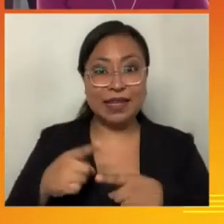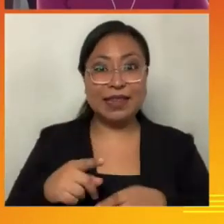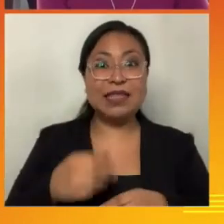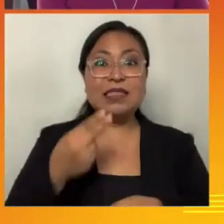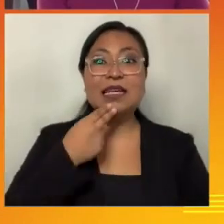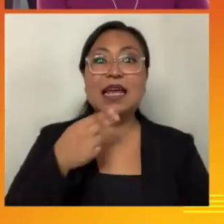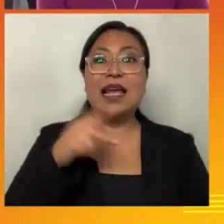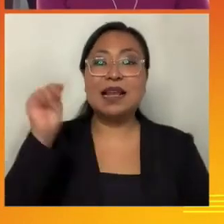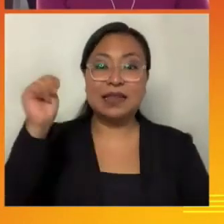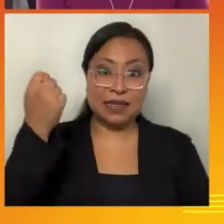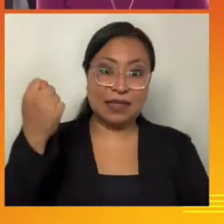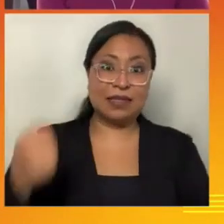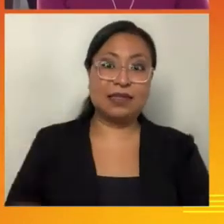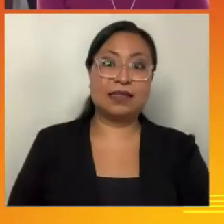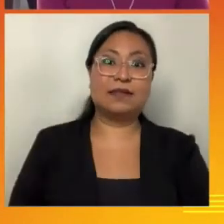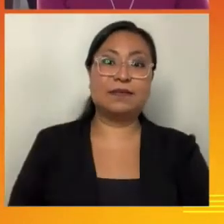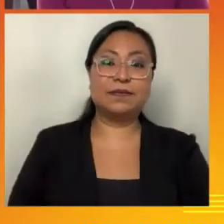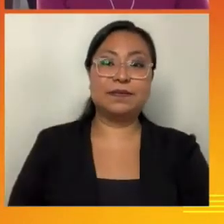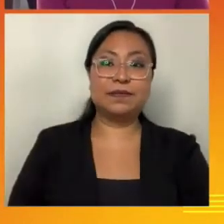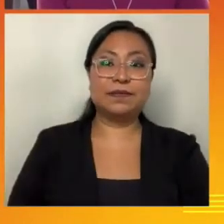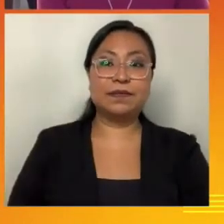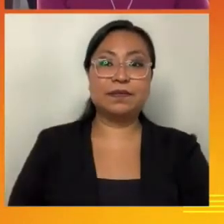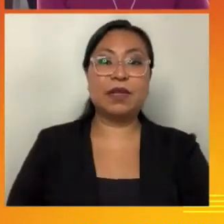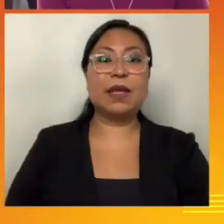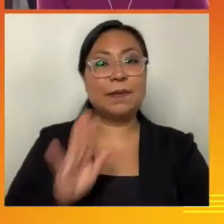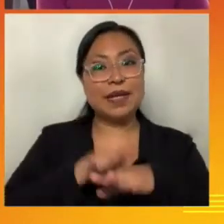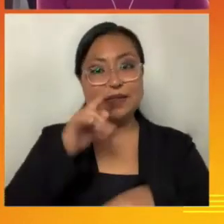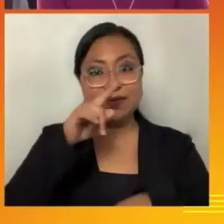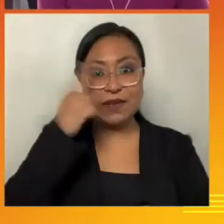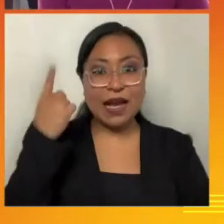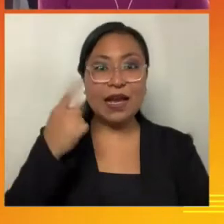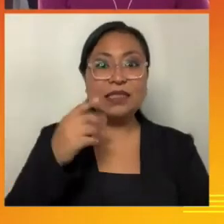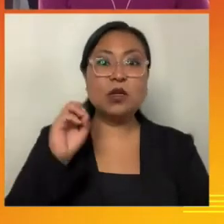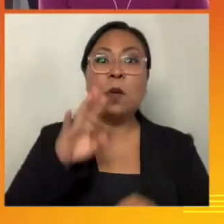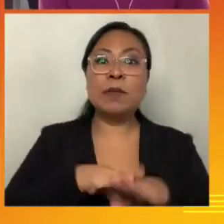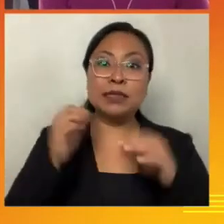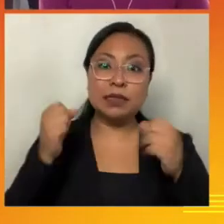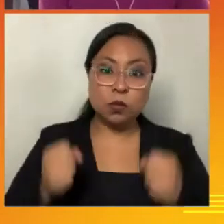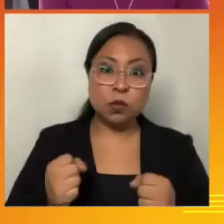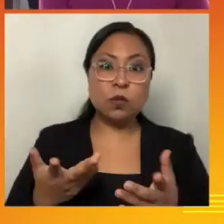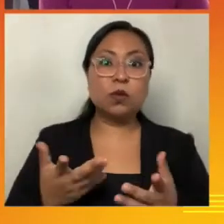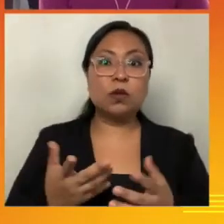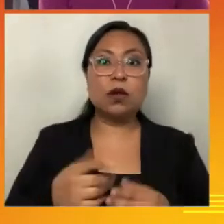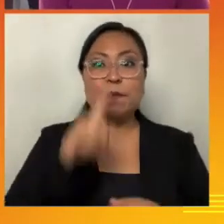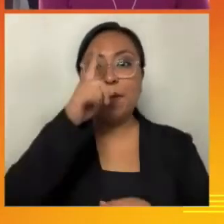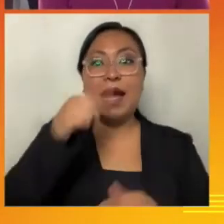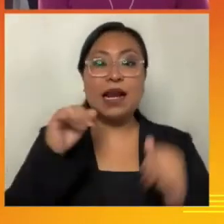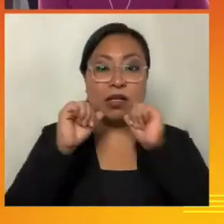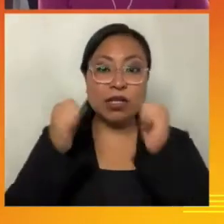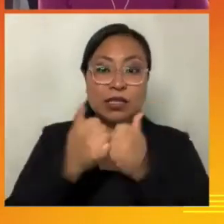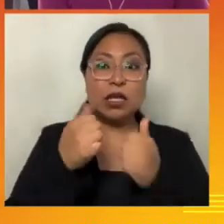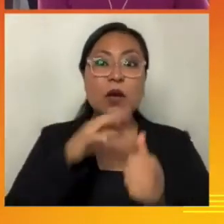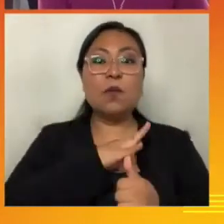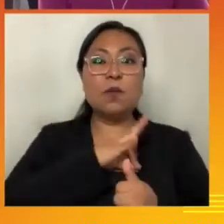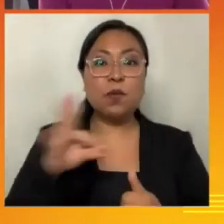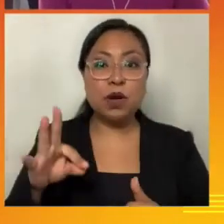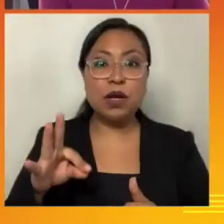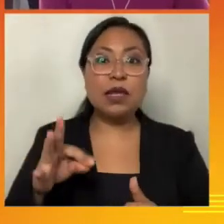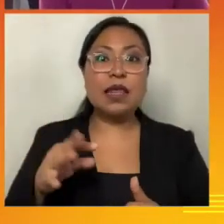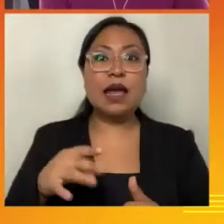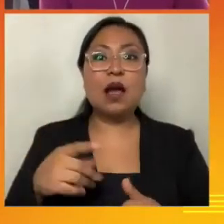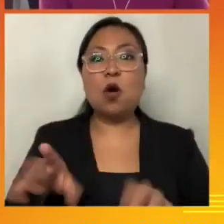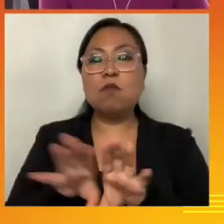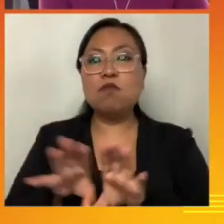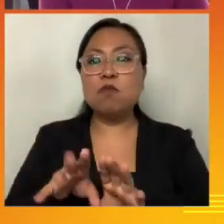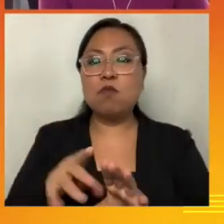un poco más más fácil o más asequible, para que las organizaciones pues puedan